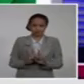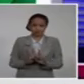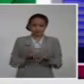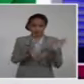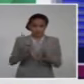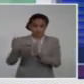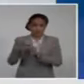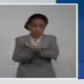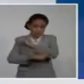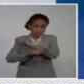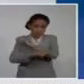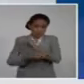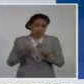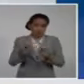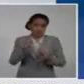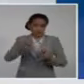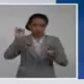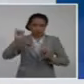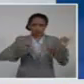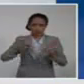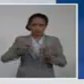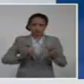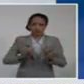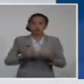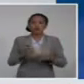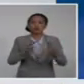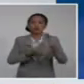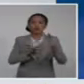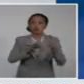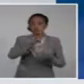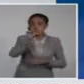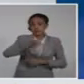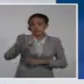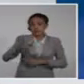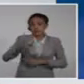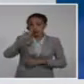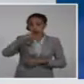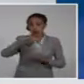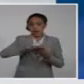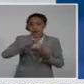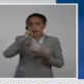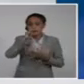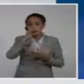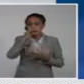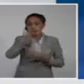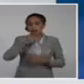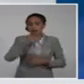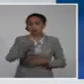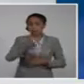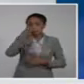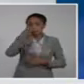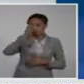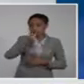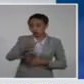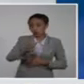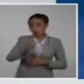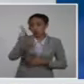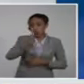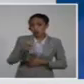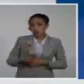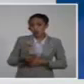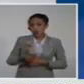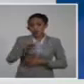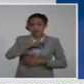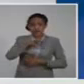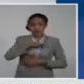casos importados ayer, de Rusia 9, de Namibia 3, de México 2, de Uruguay, Chile, Panamá